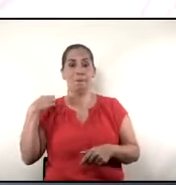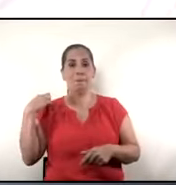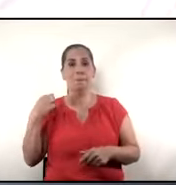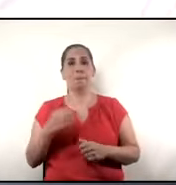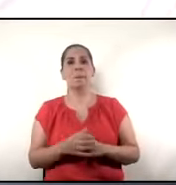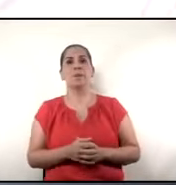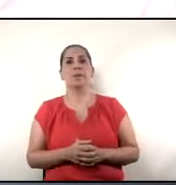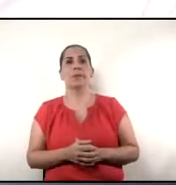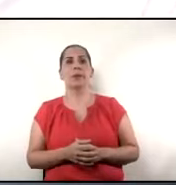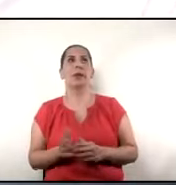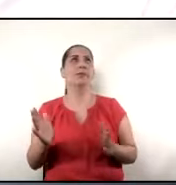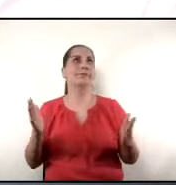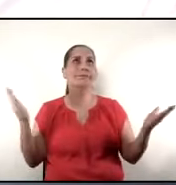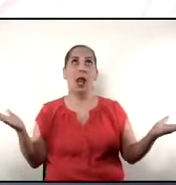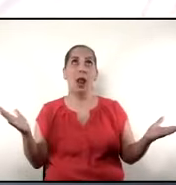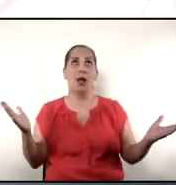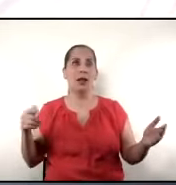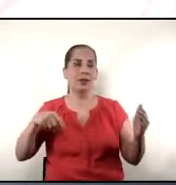Y